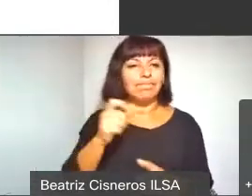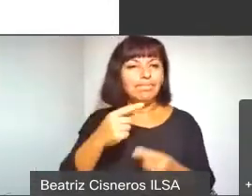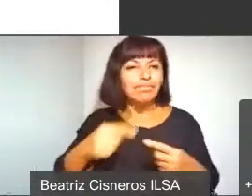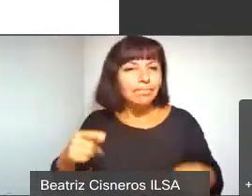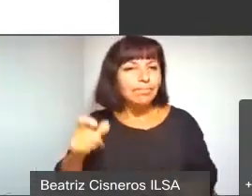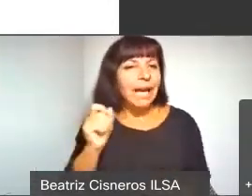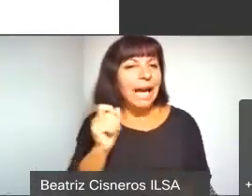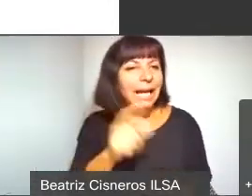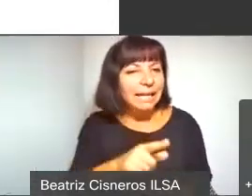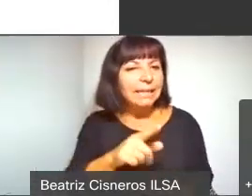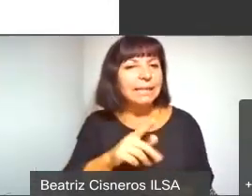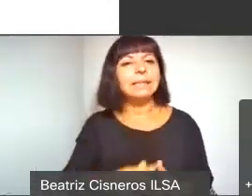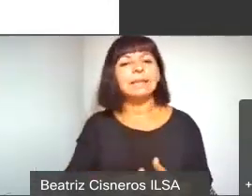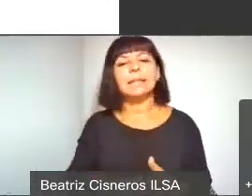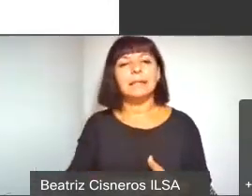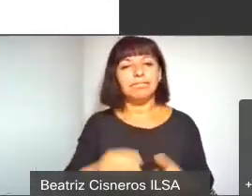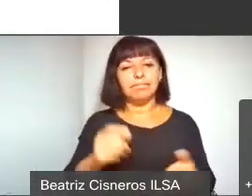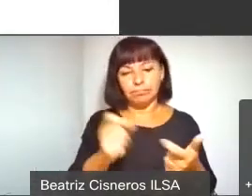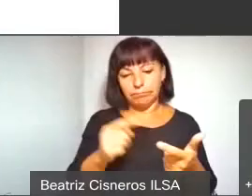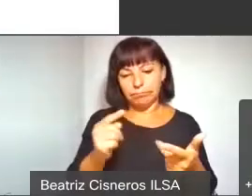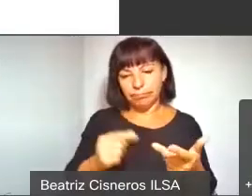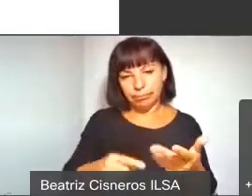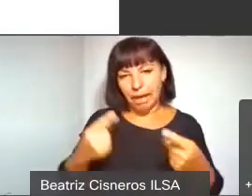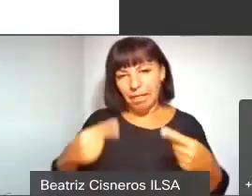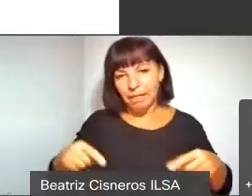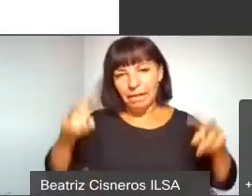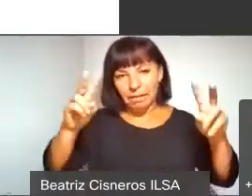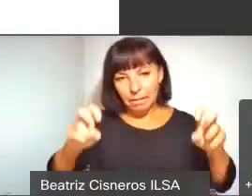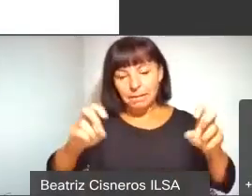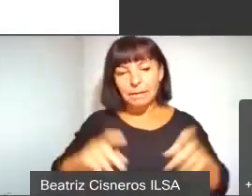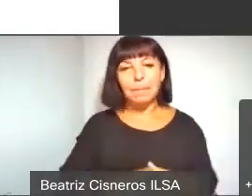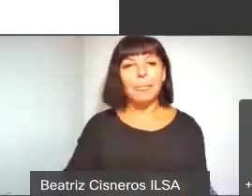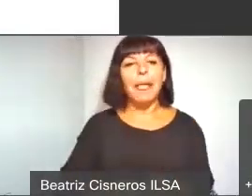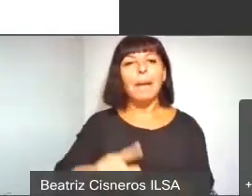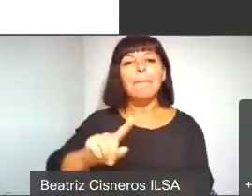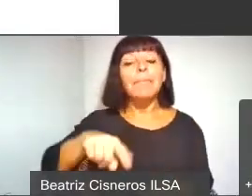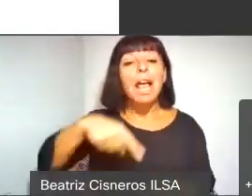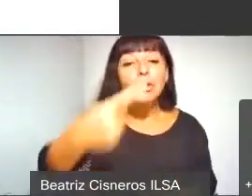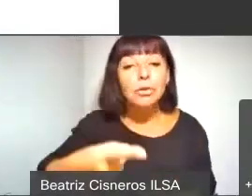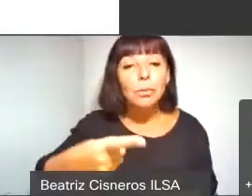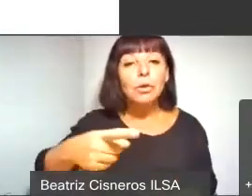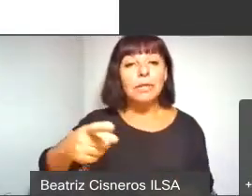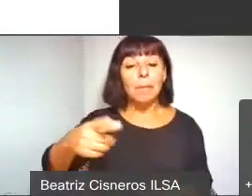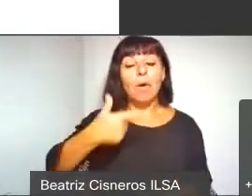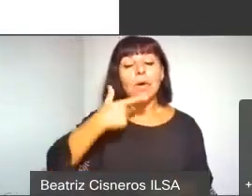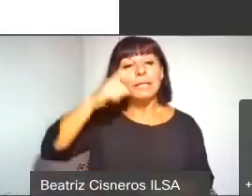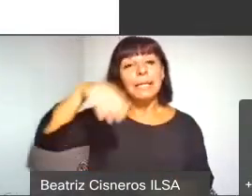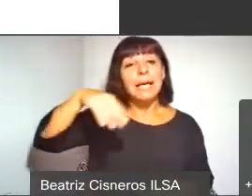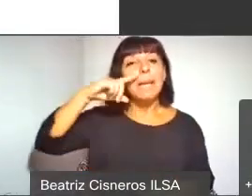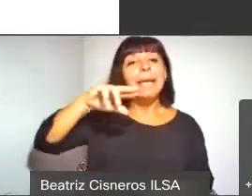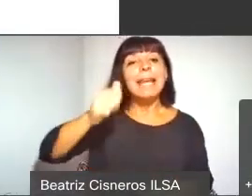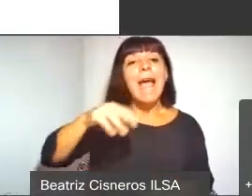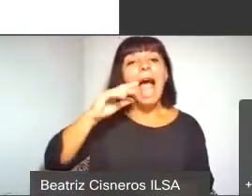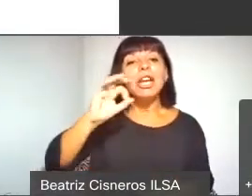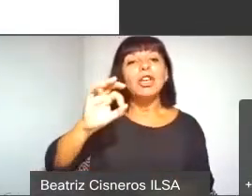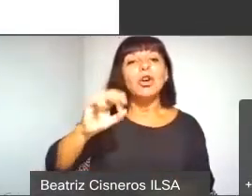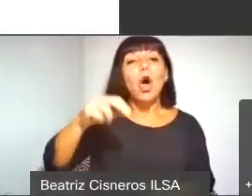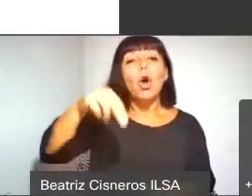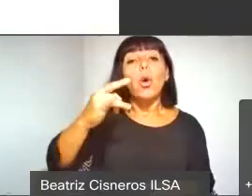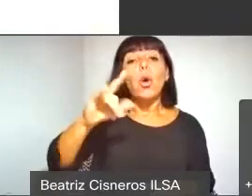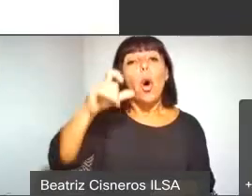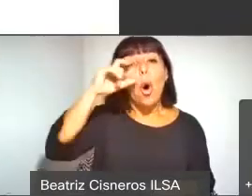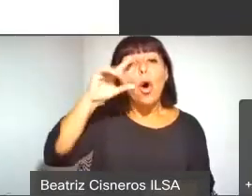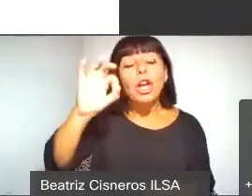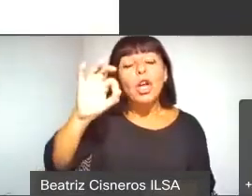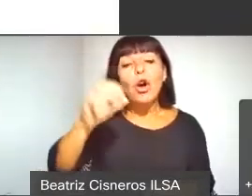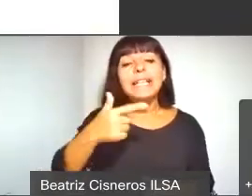organelas citoplasmáticas, para poder dejar para el próximo seminario lo que corresponde al núcleo y al proceso de síntesis